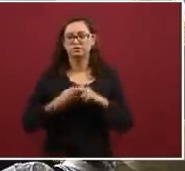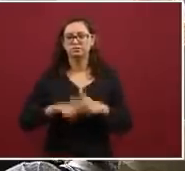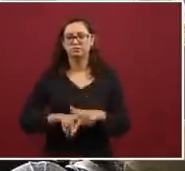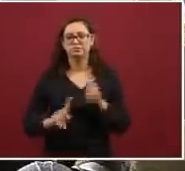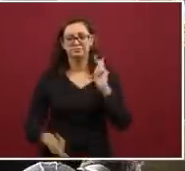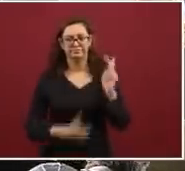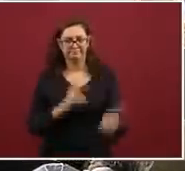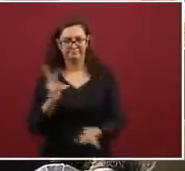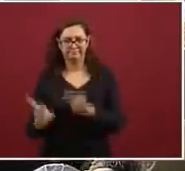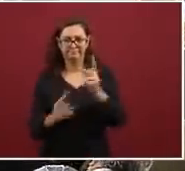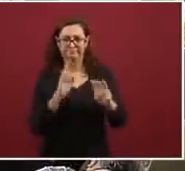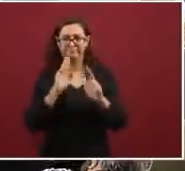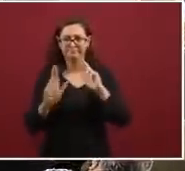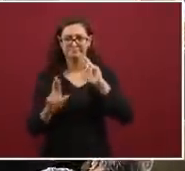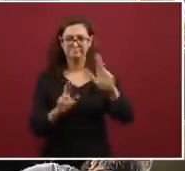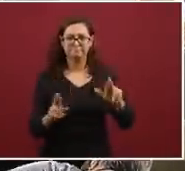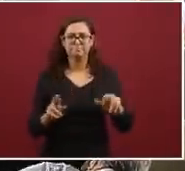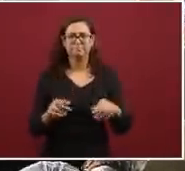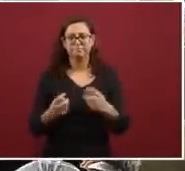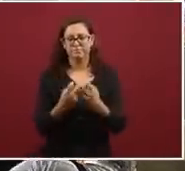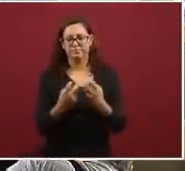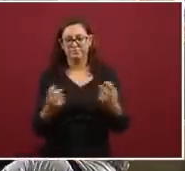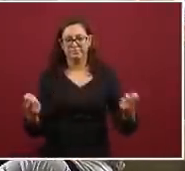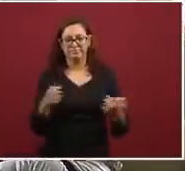Vámonos aquí en la primera fila.